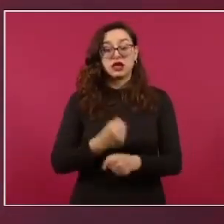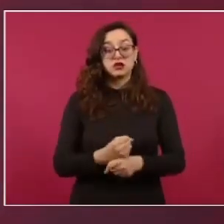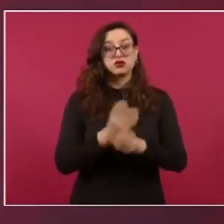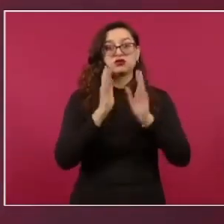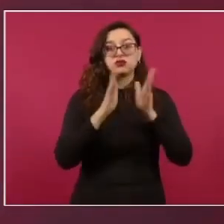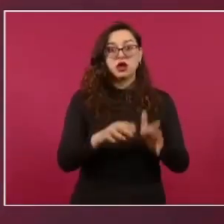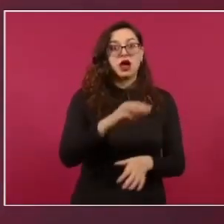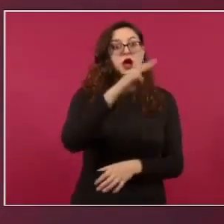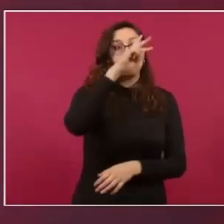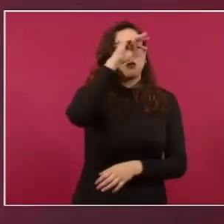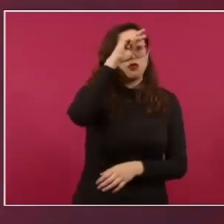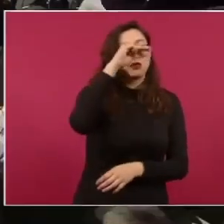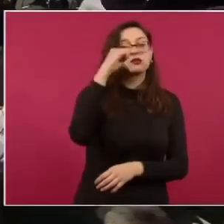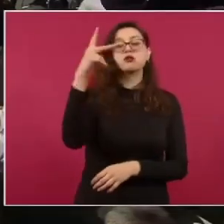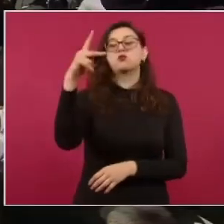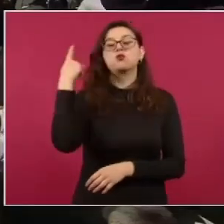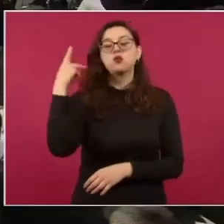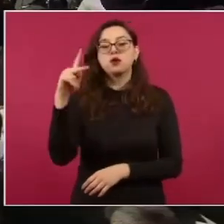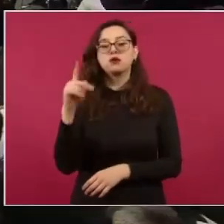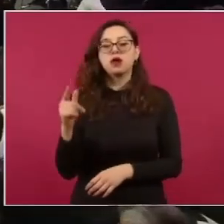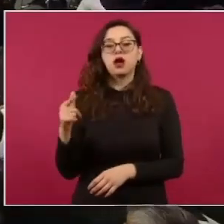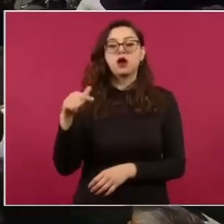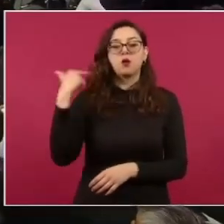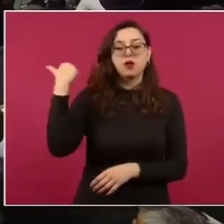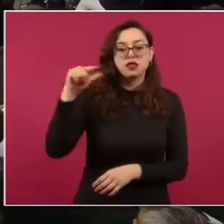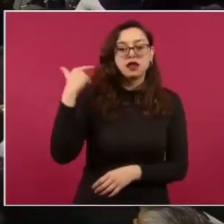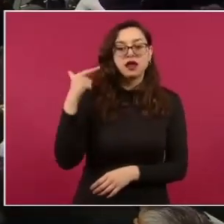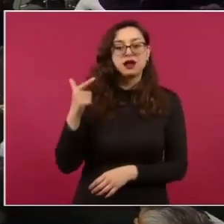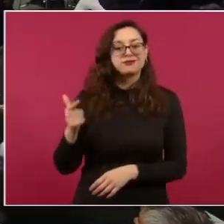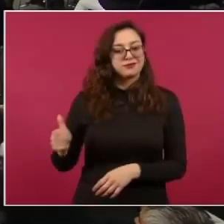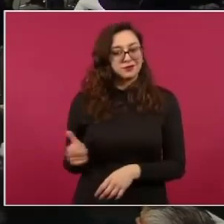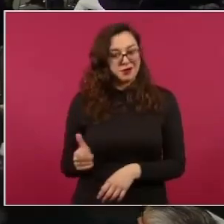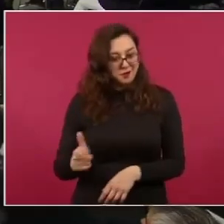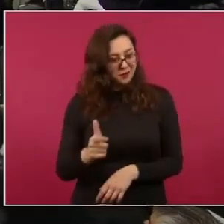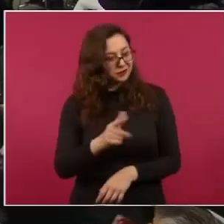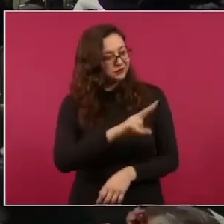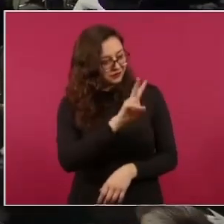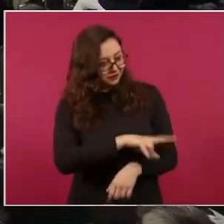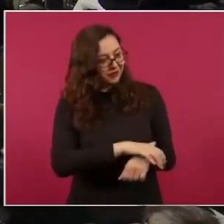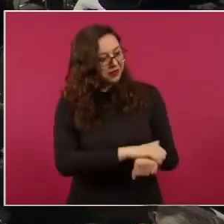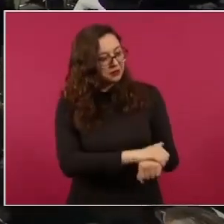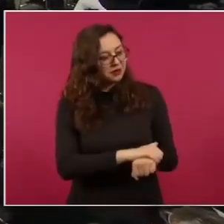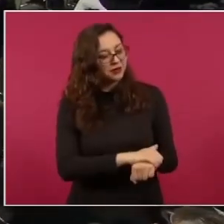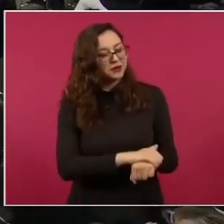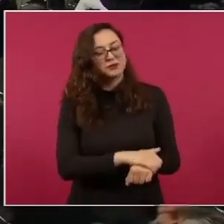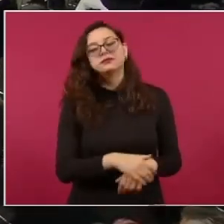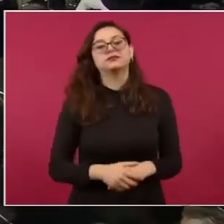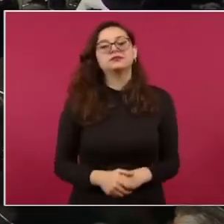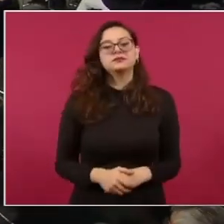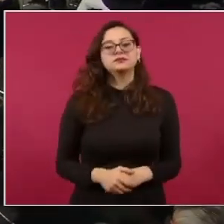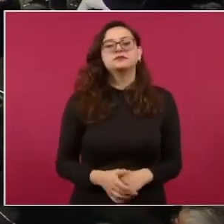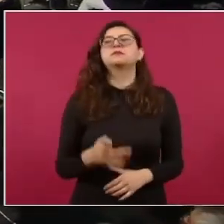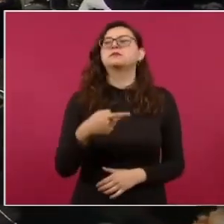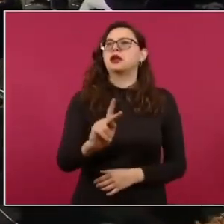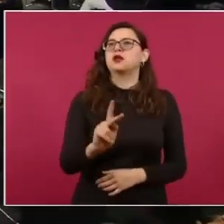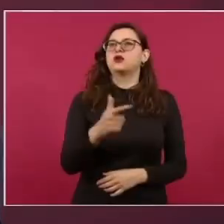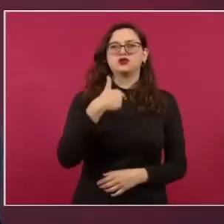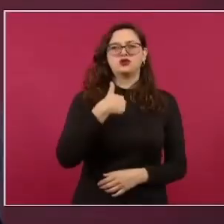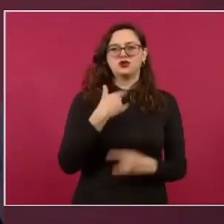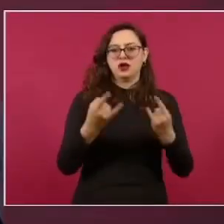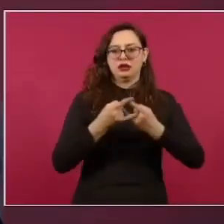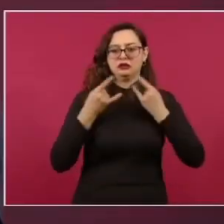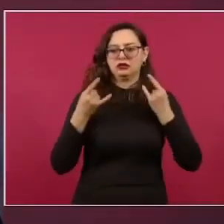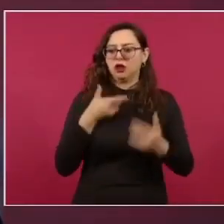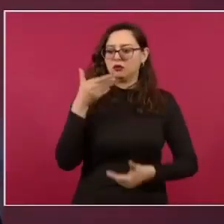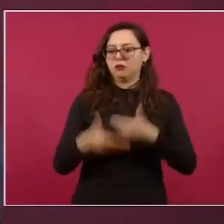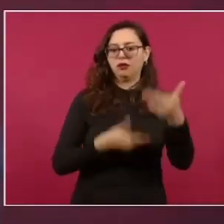Puebla, Guadalajara y Guanajuato, mi querido amigo. Pero me estoy adelantando. El